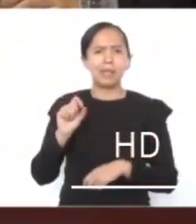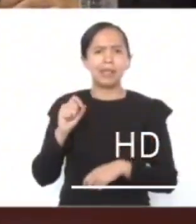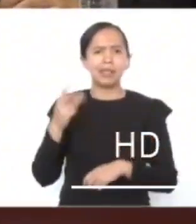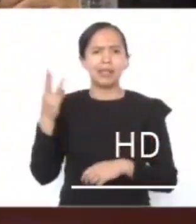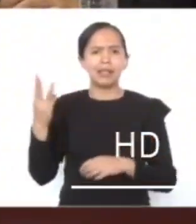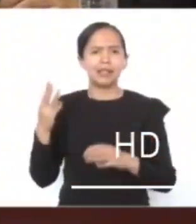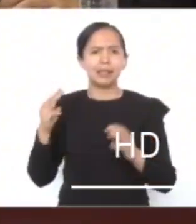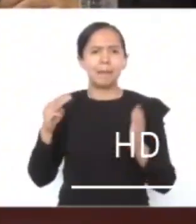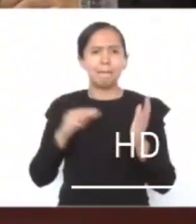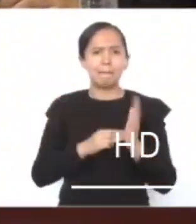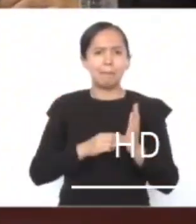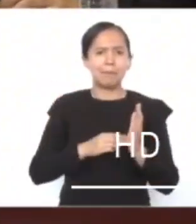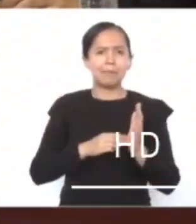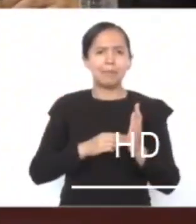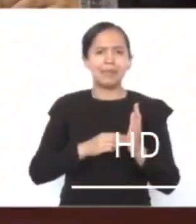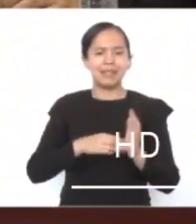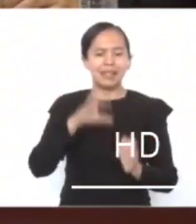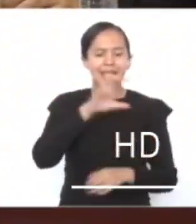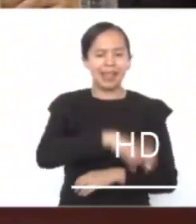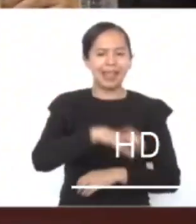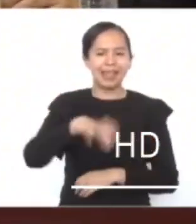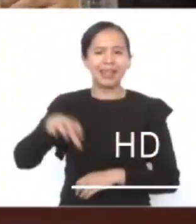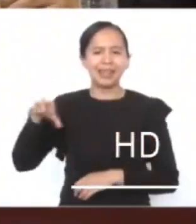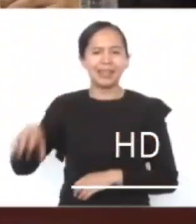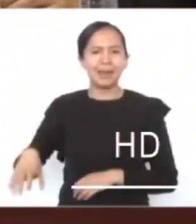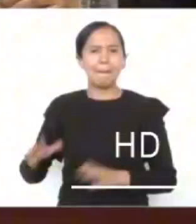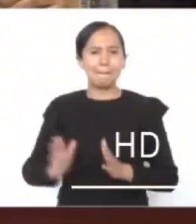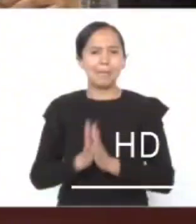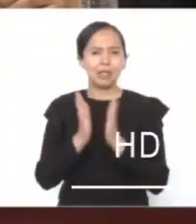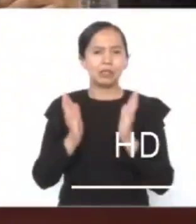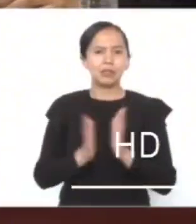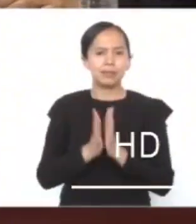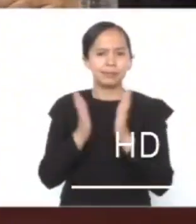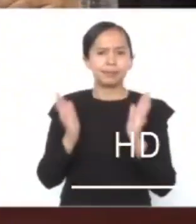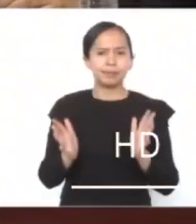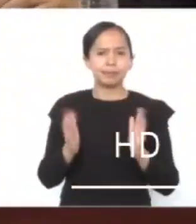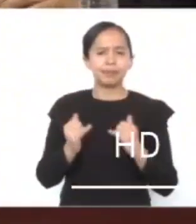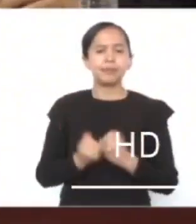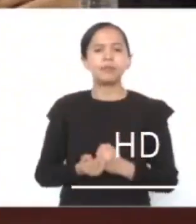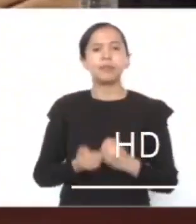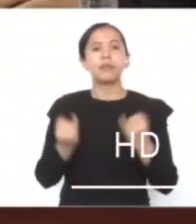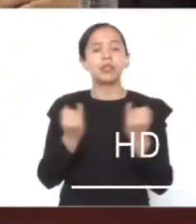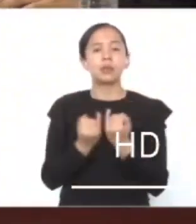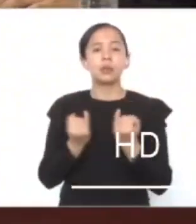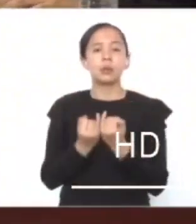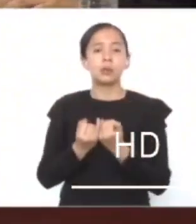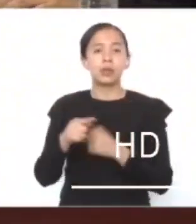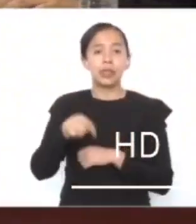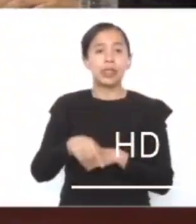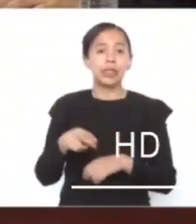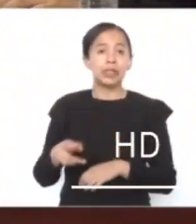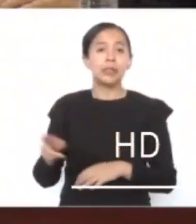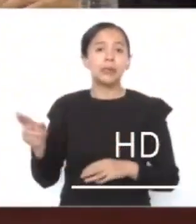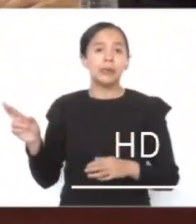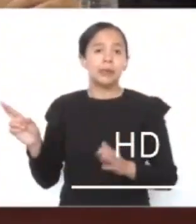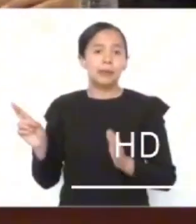23.944 inmuebles registrados. Asimismo, participaron en este simulacro más